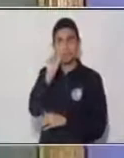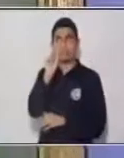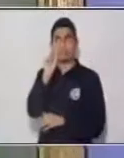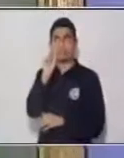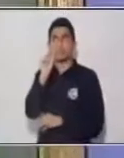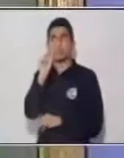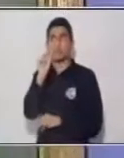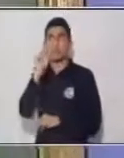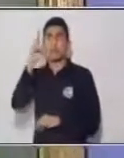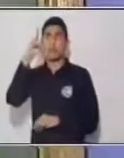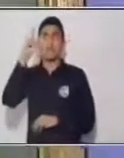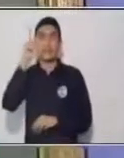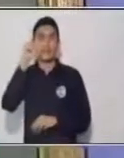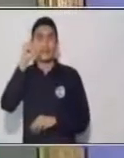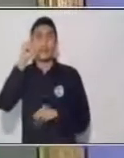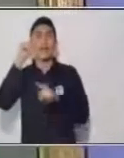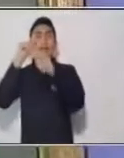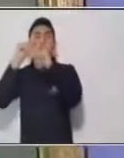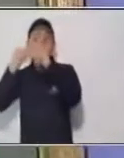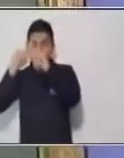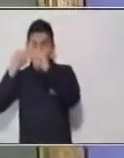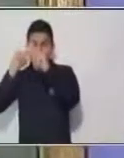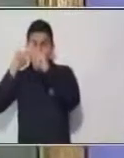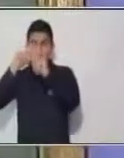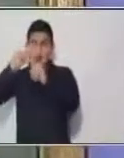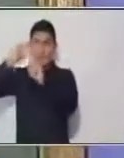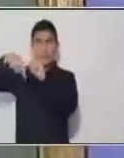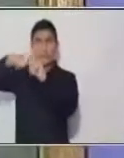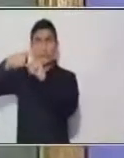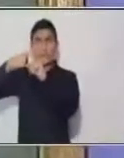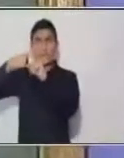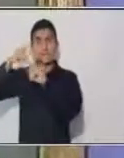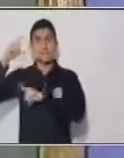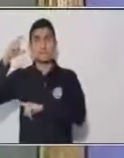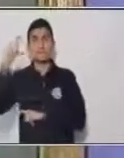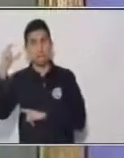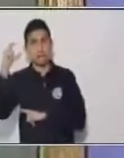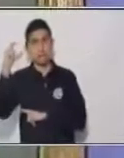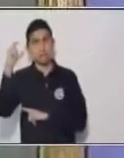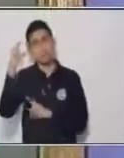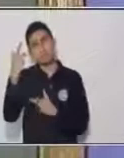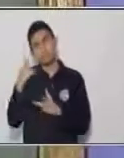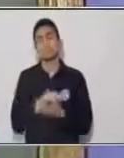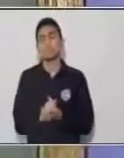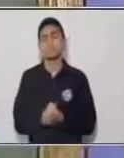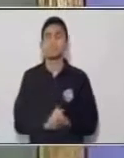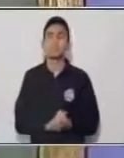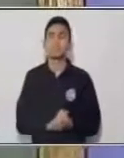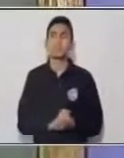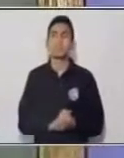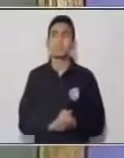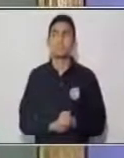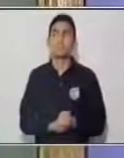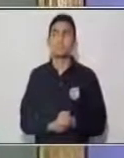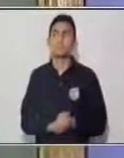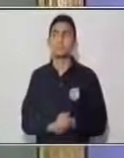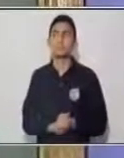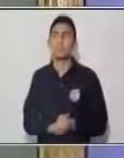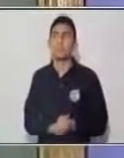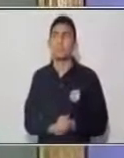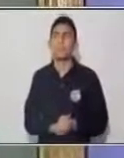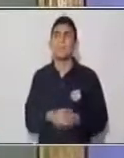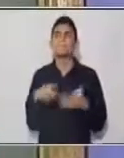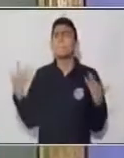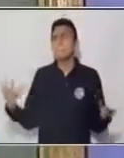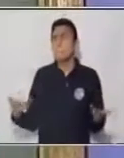del diferencial en x más una constante, ¿verdad? Más una constante.